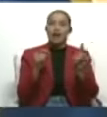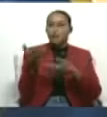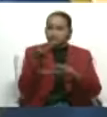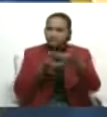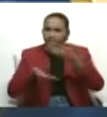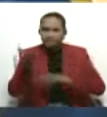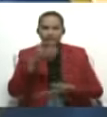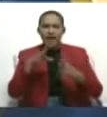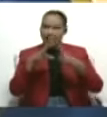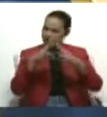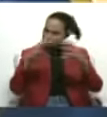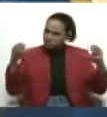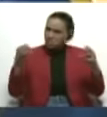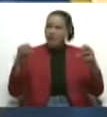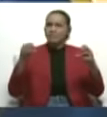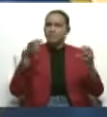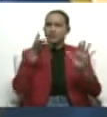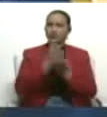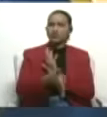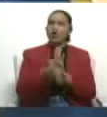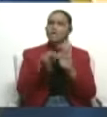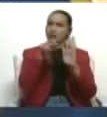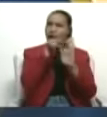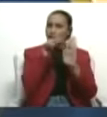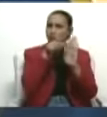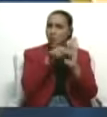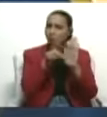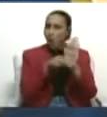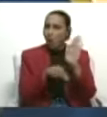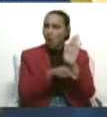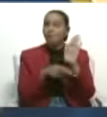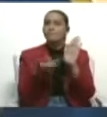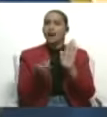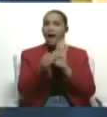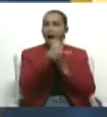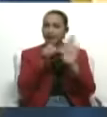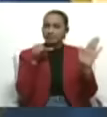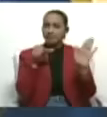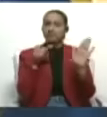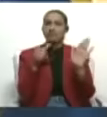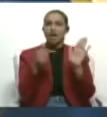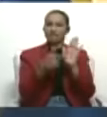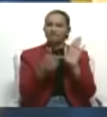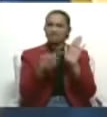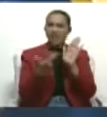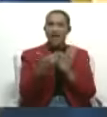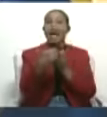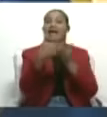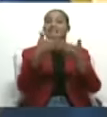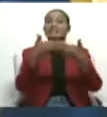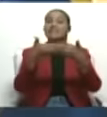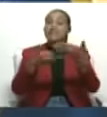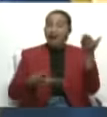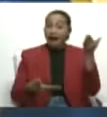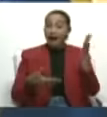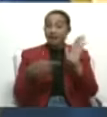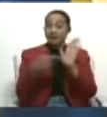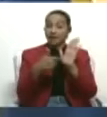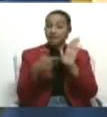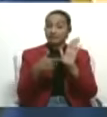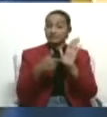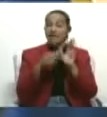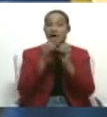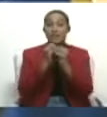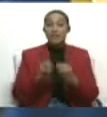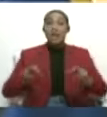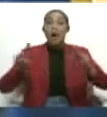internacional. Concretamente nos referimos a nuestra carta de navegación, que es la Carta de las Naciones